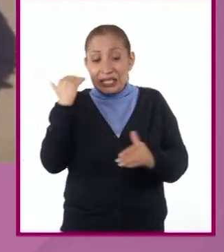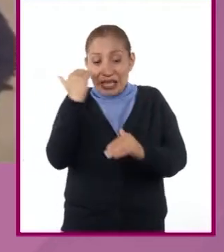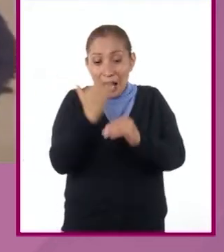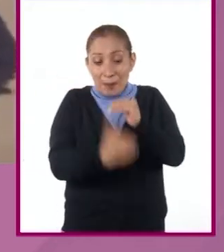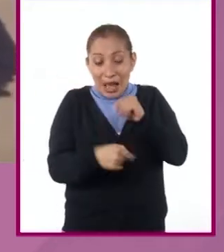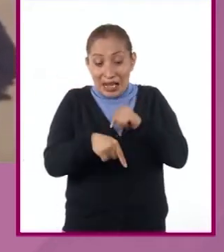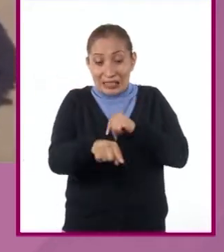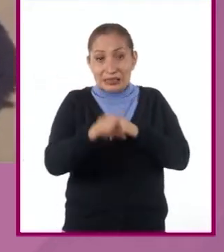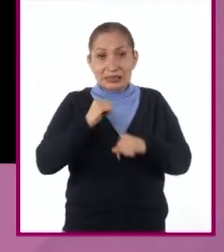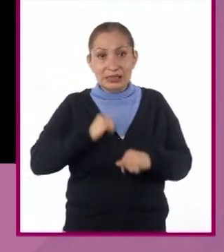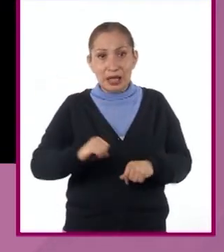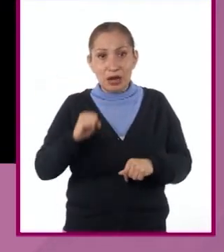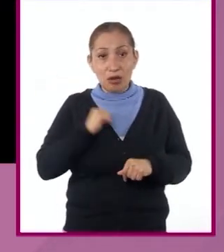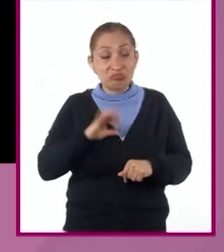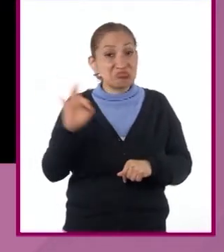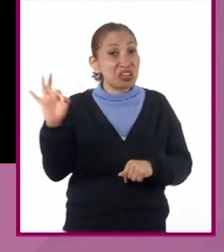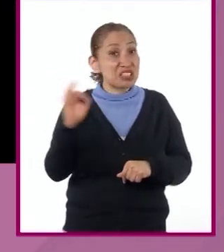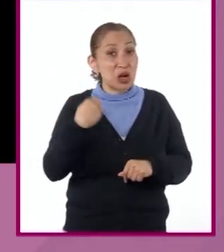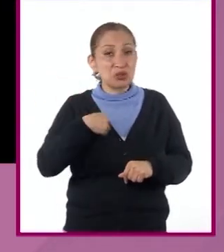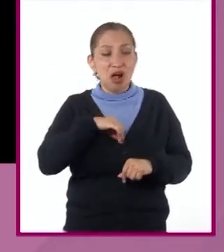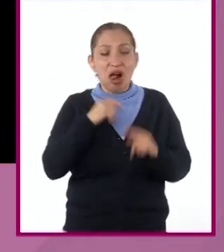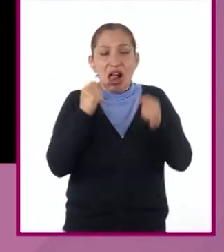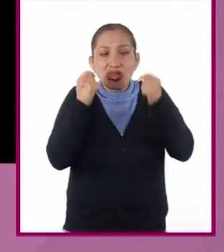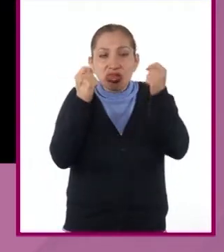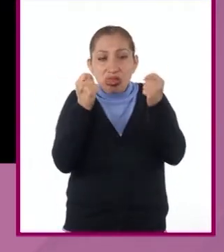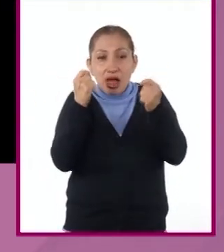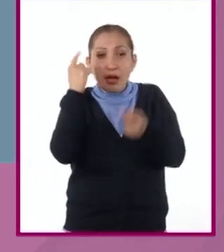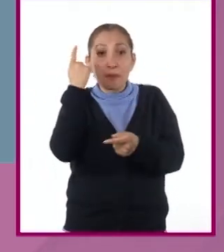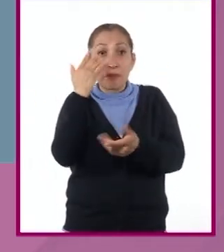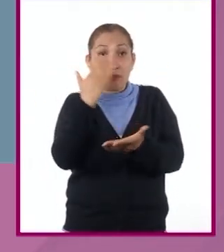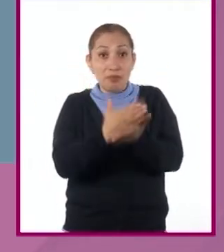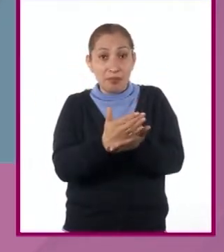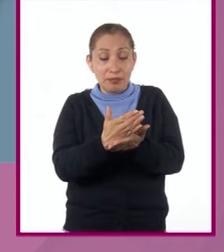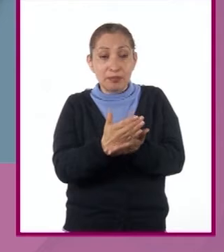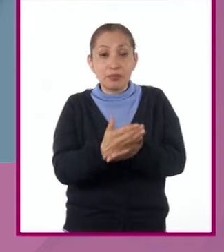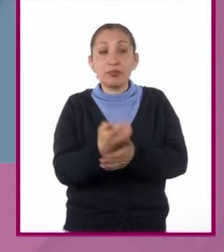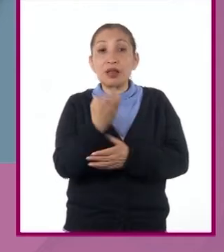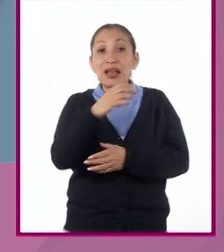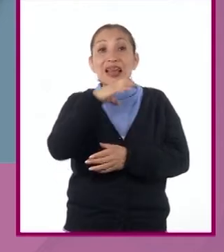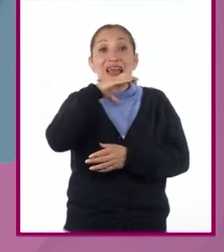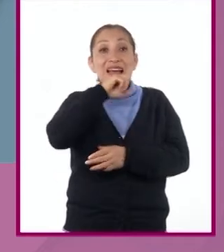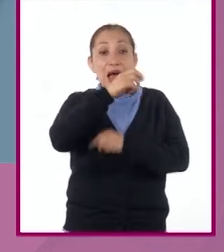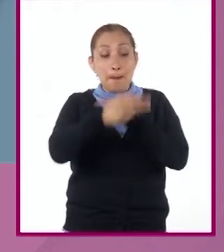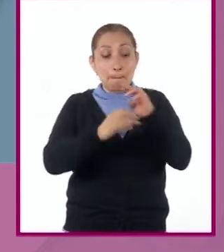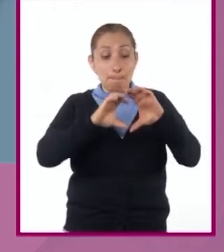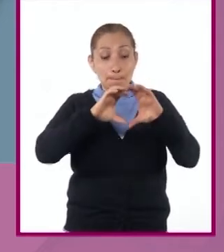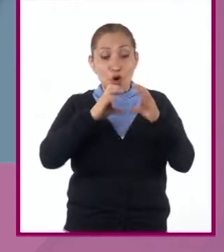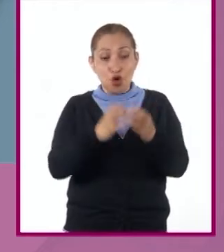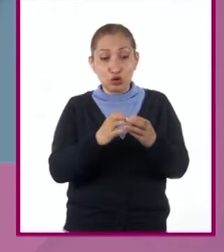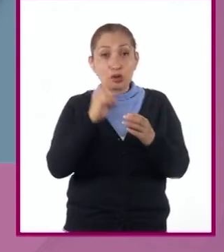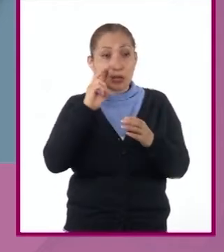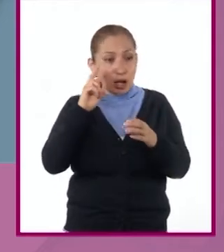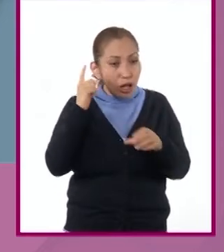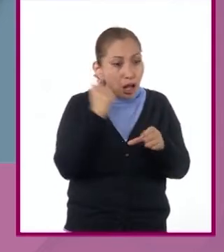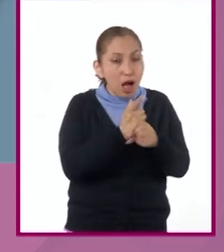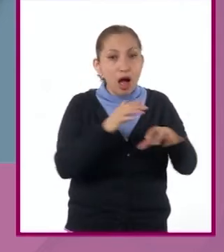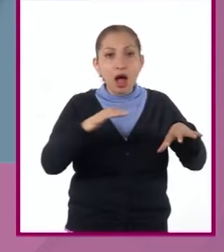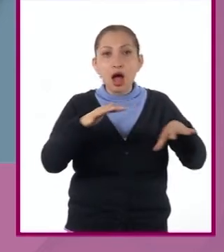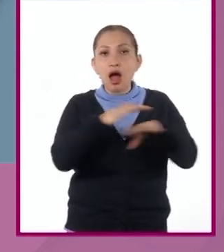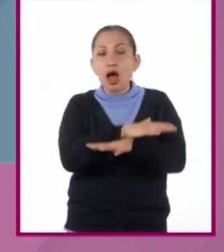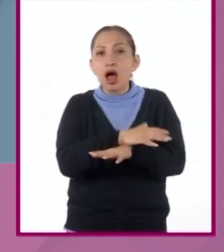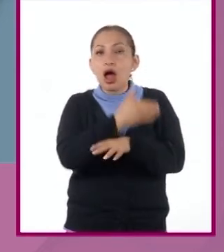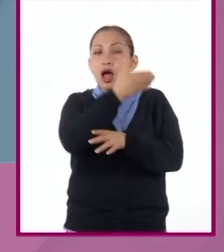terminar este siglo, si no hacemos nada para frenarlo. Debido al calentamiento global, se han modificado los